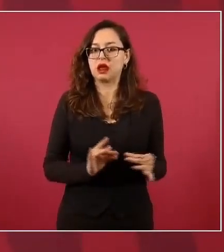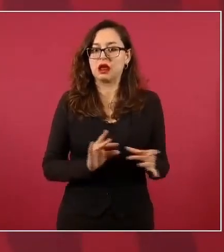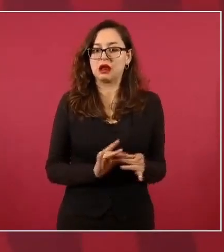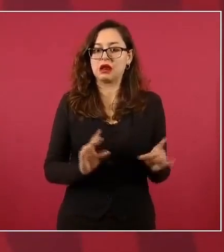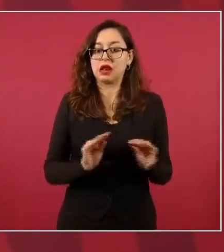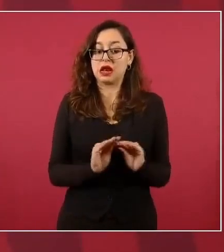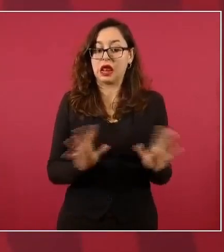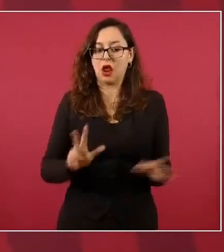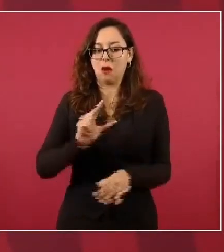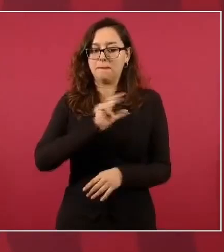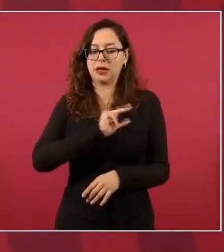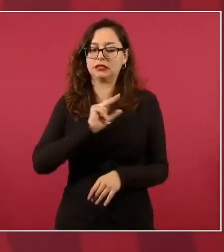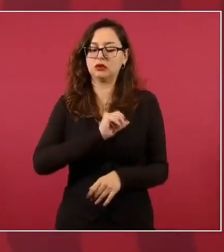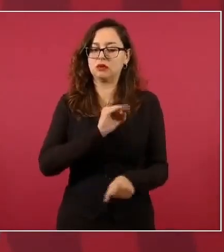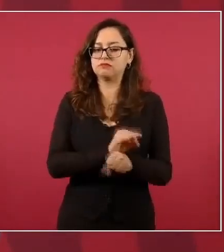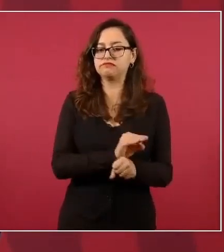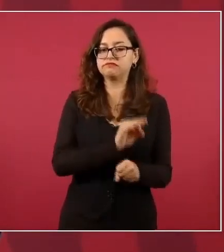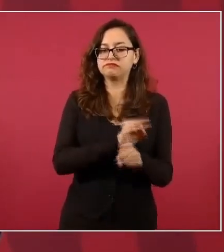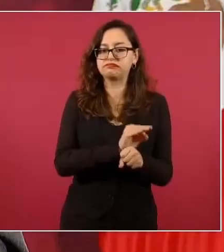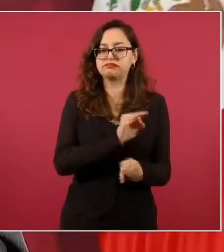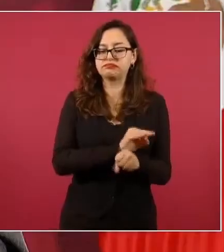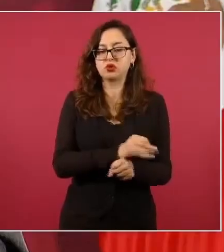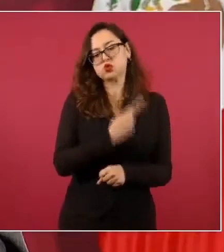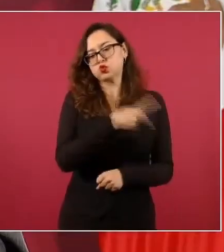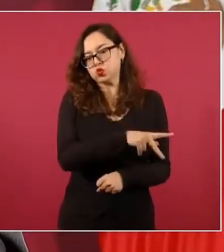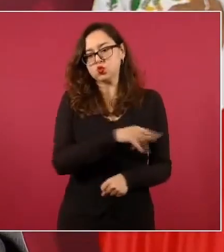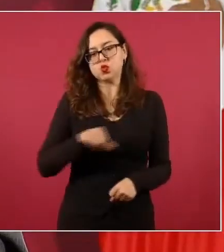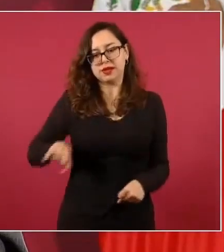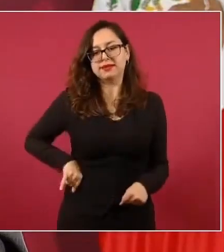que les interesaban.